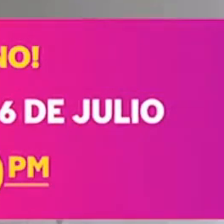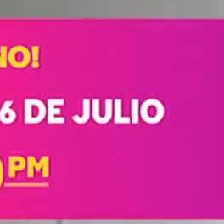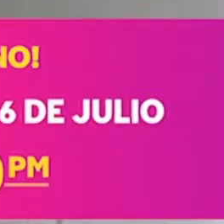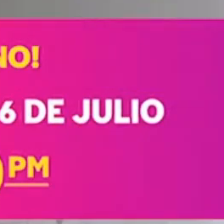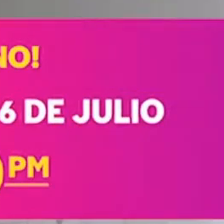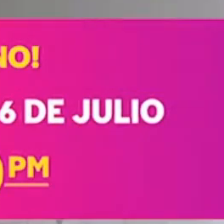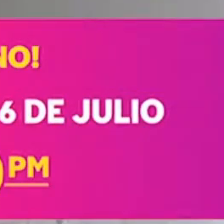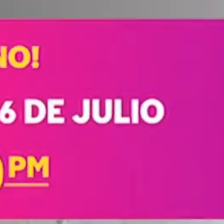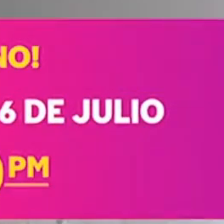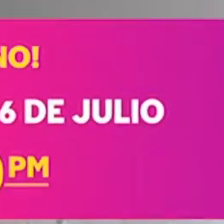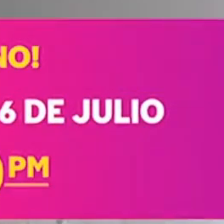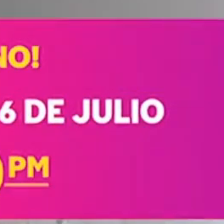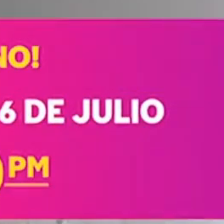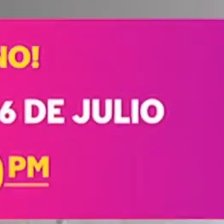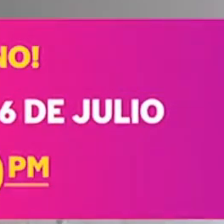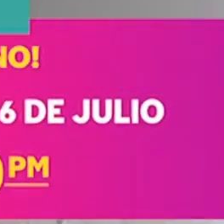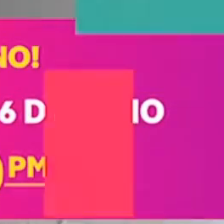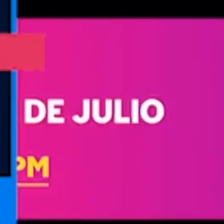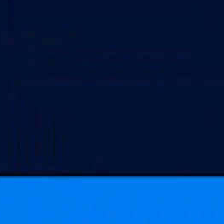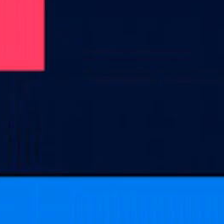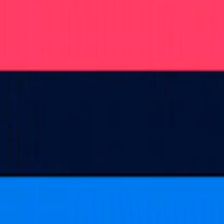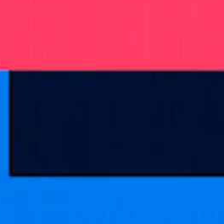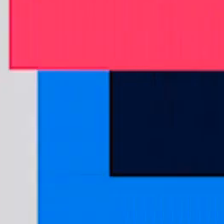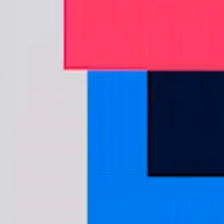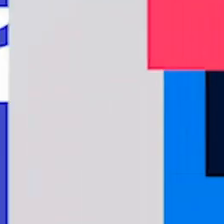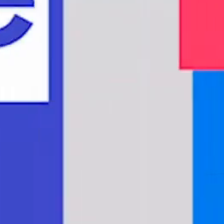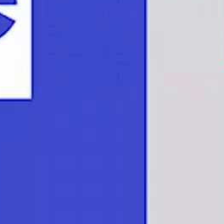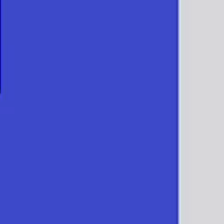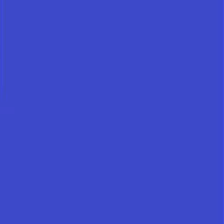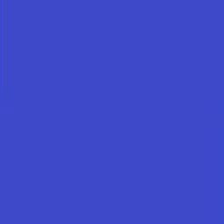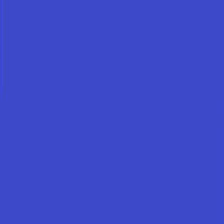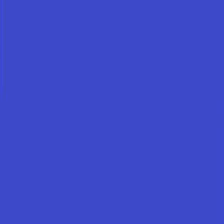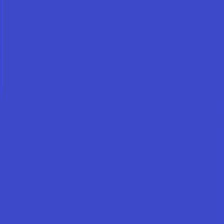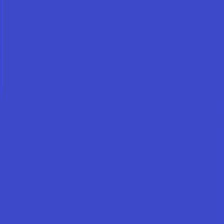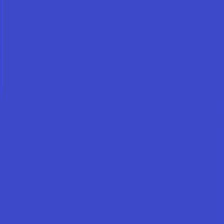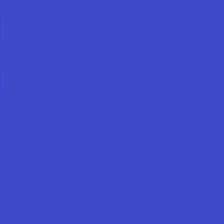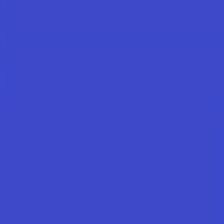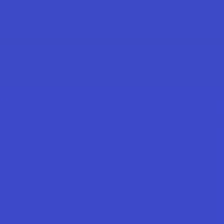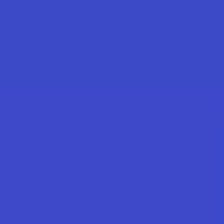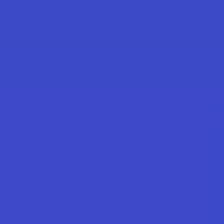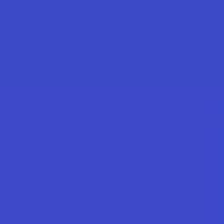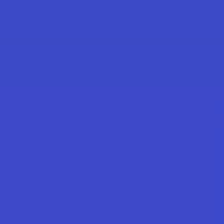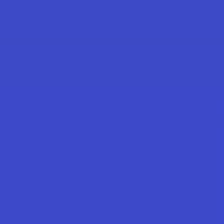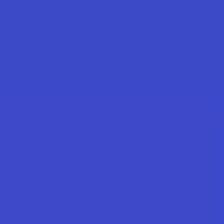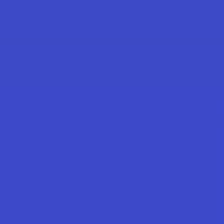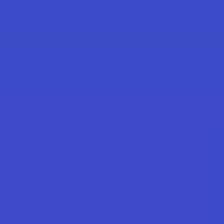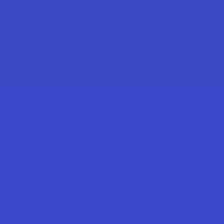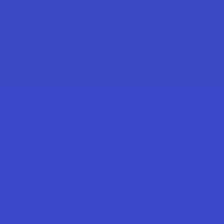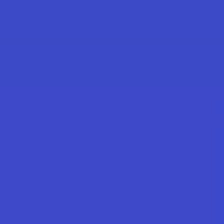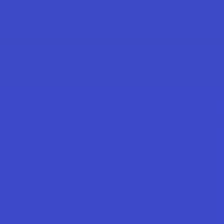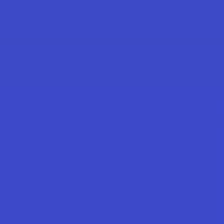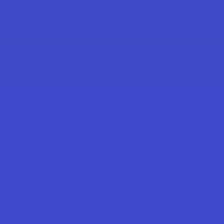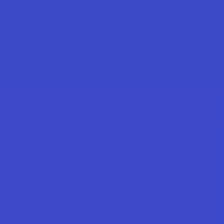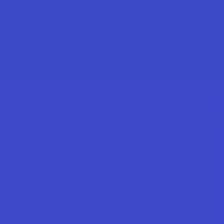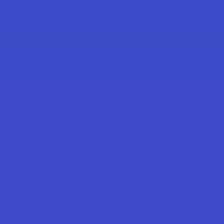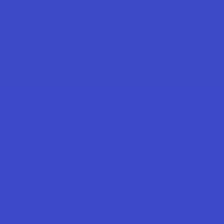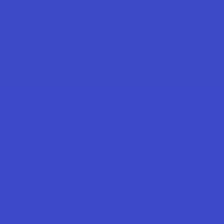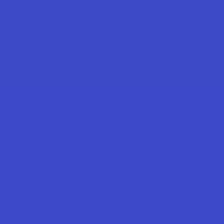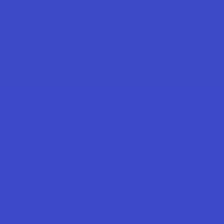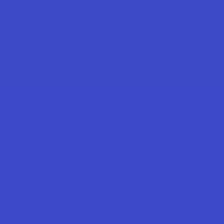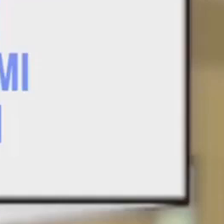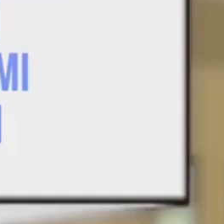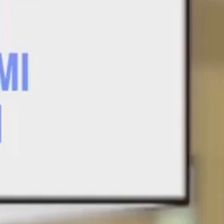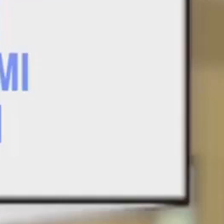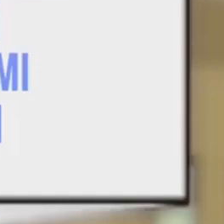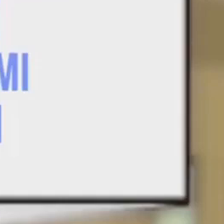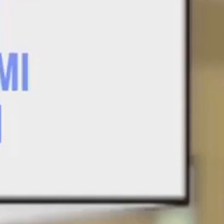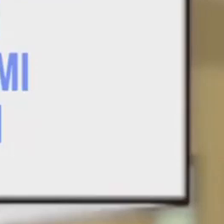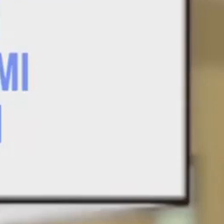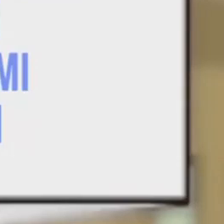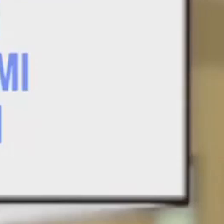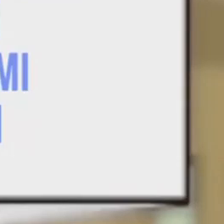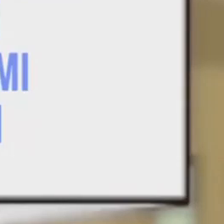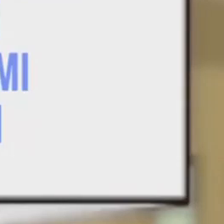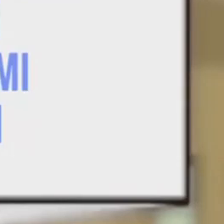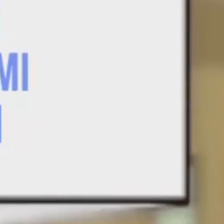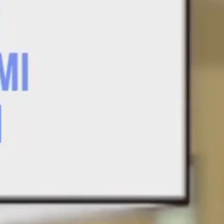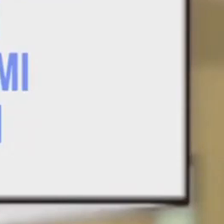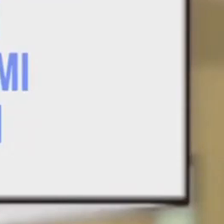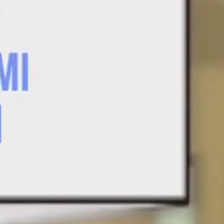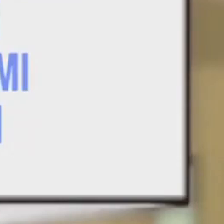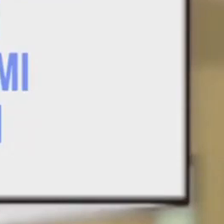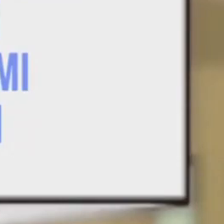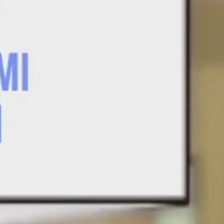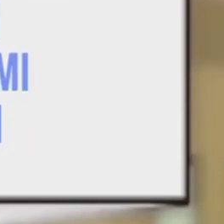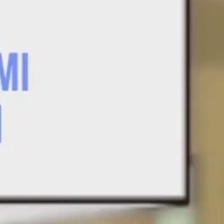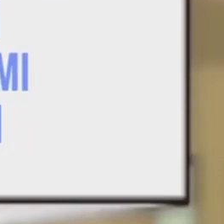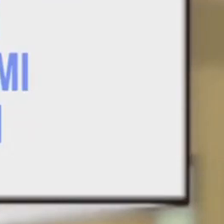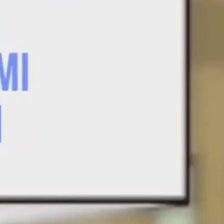6 de julio, 4 de la tarde, por TV Perú. Primero, mi salud. Jauca